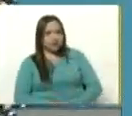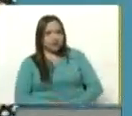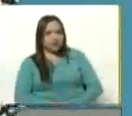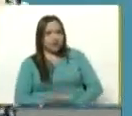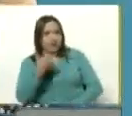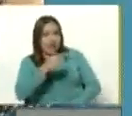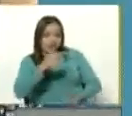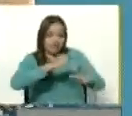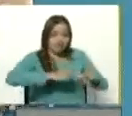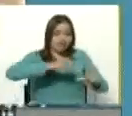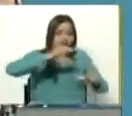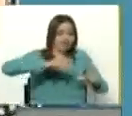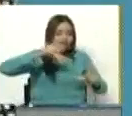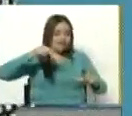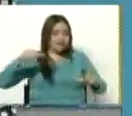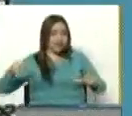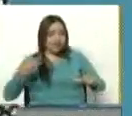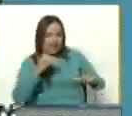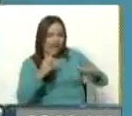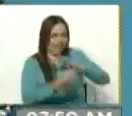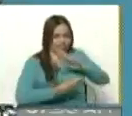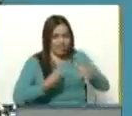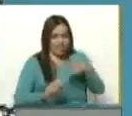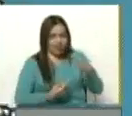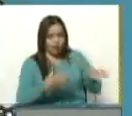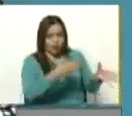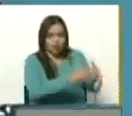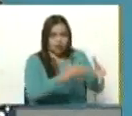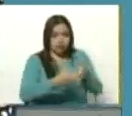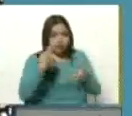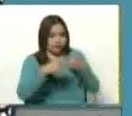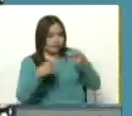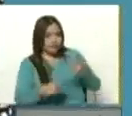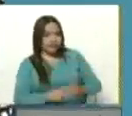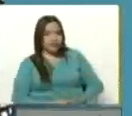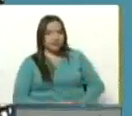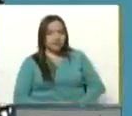estadísticas obviamente que manejan incluso,